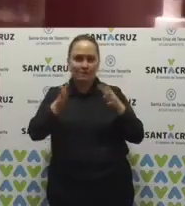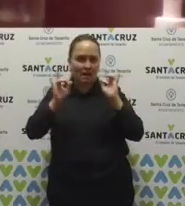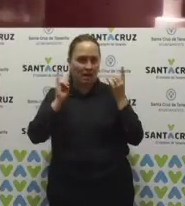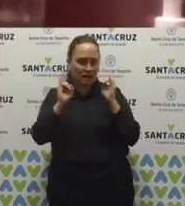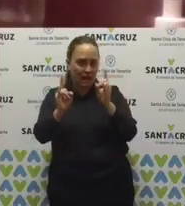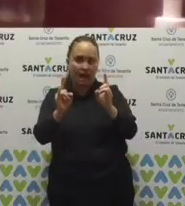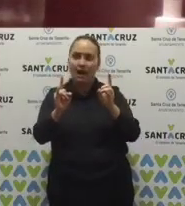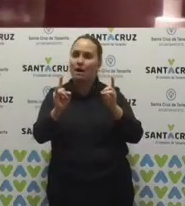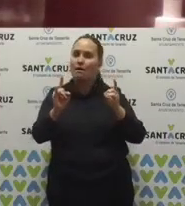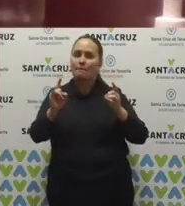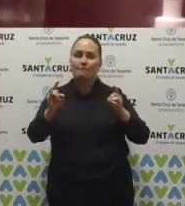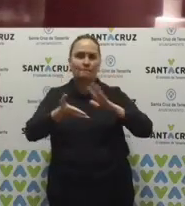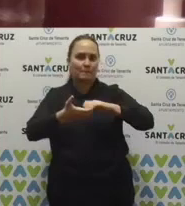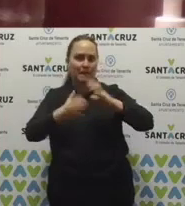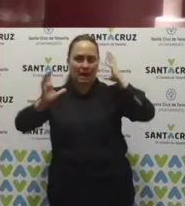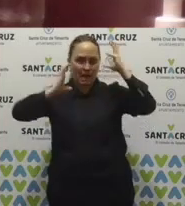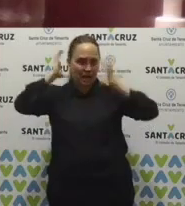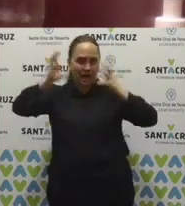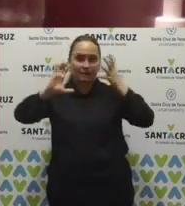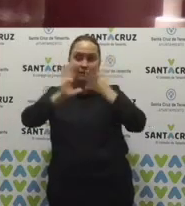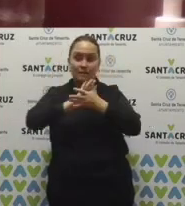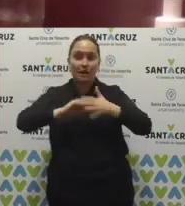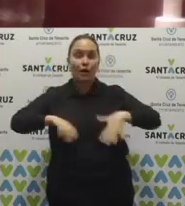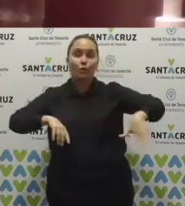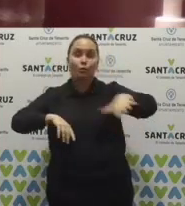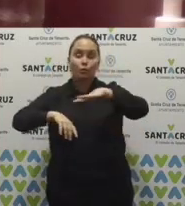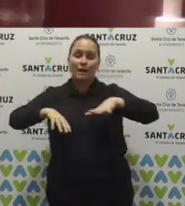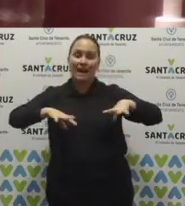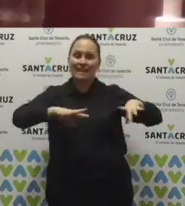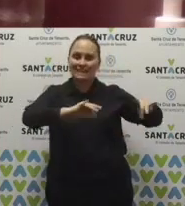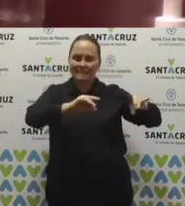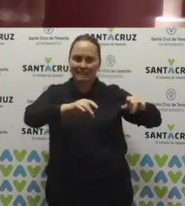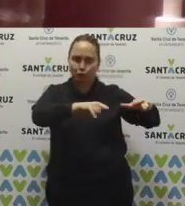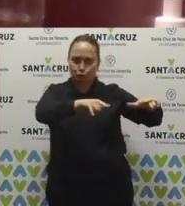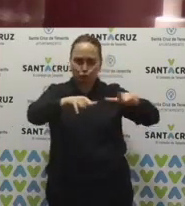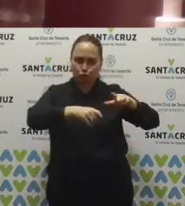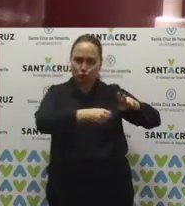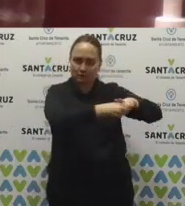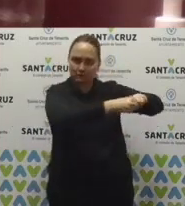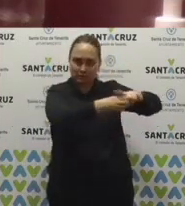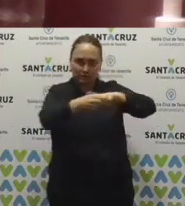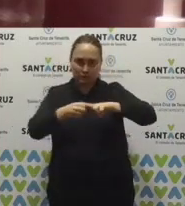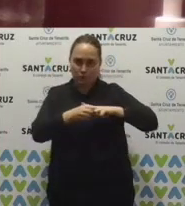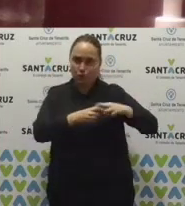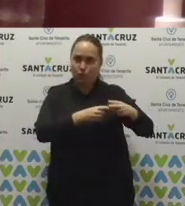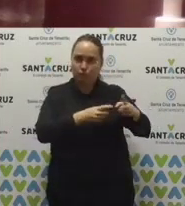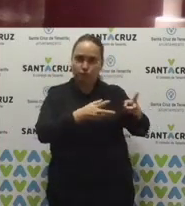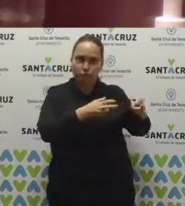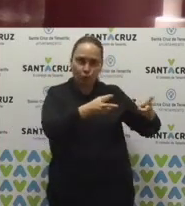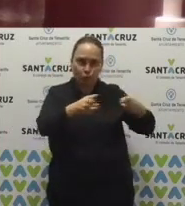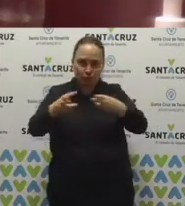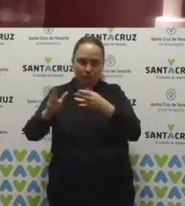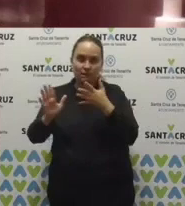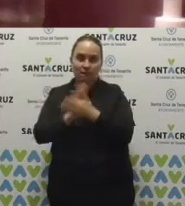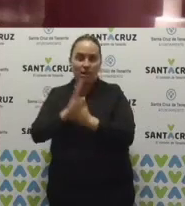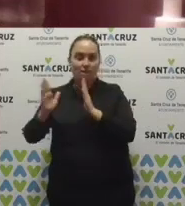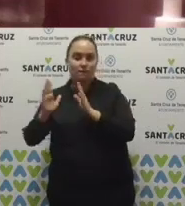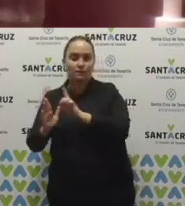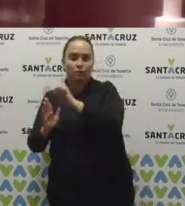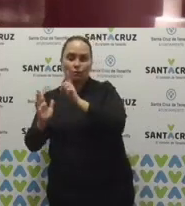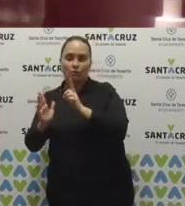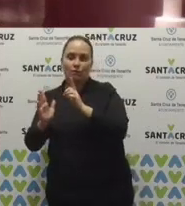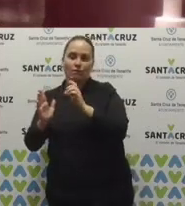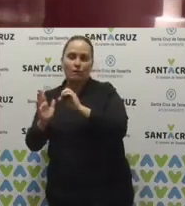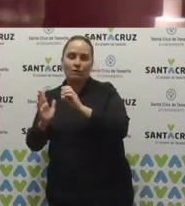granja en todos los distritos había zonas cortadas lo digo para precisar que ni cambios de fase a fase una es verdad que coincide en el tiempo